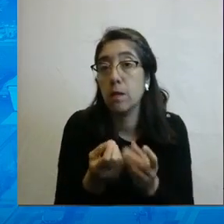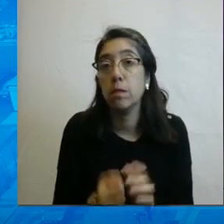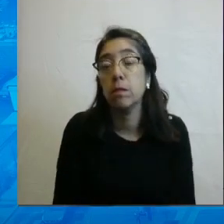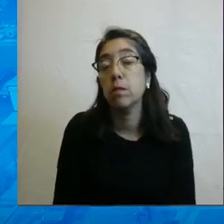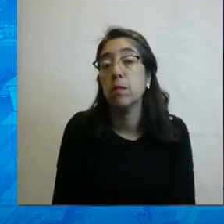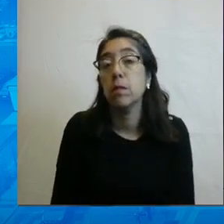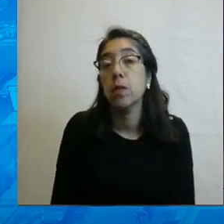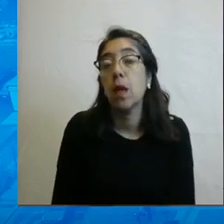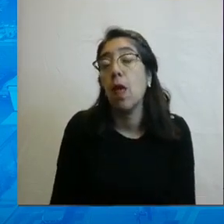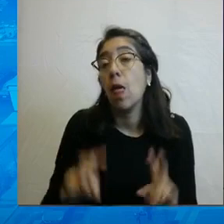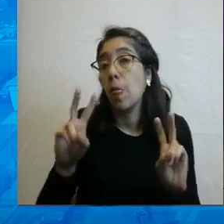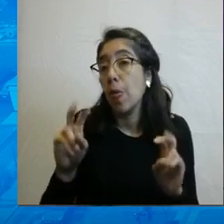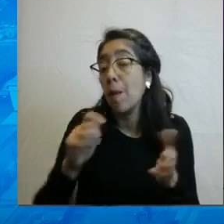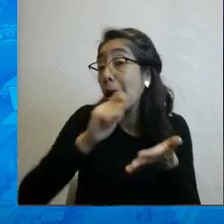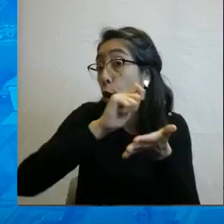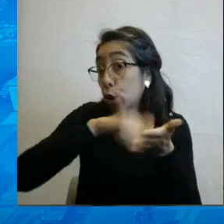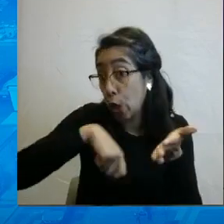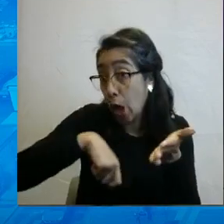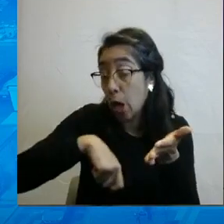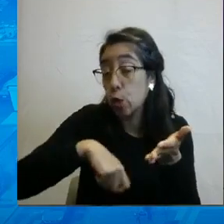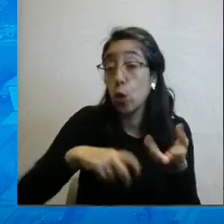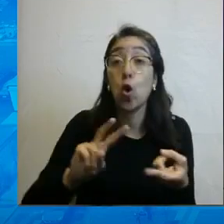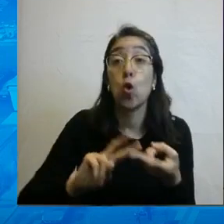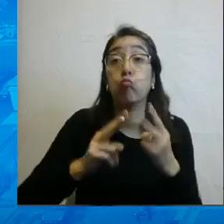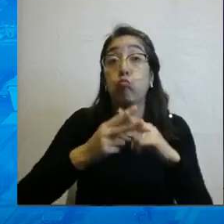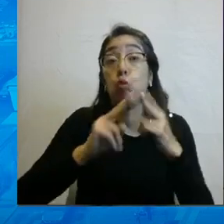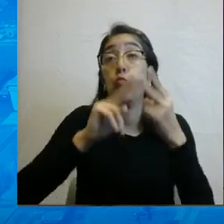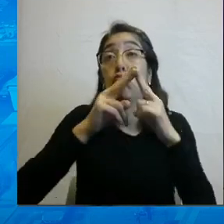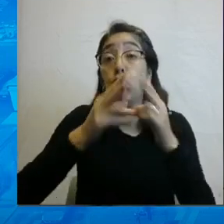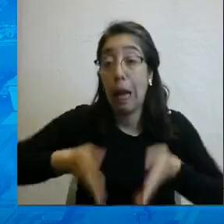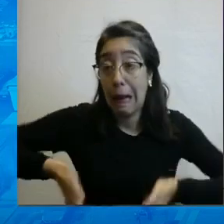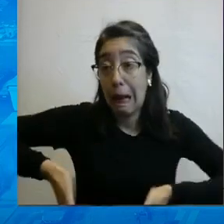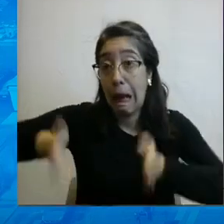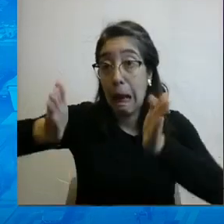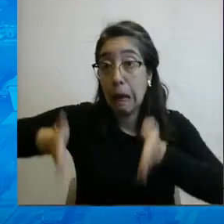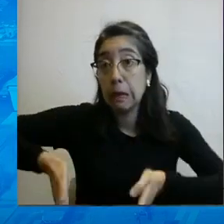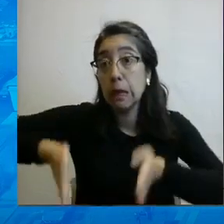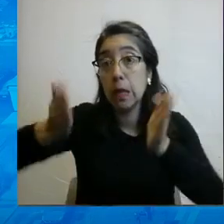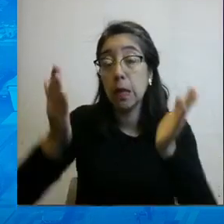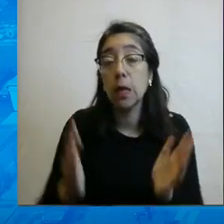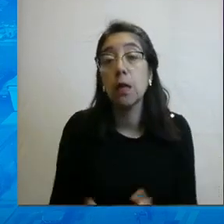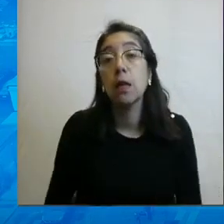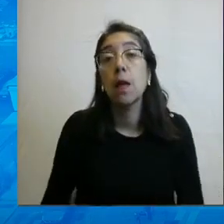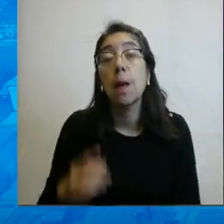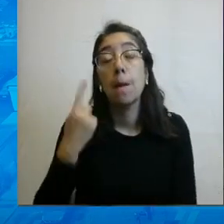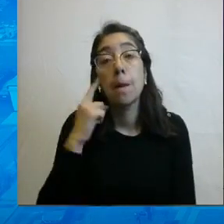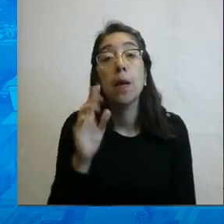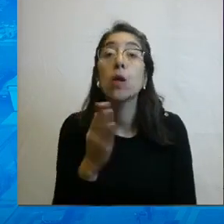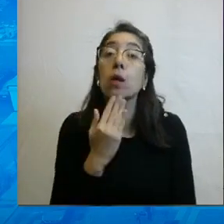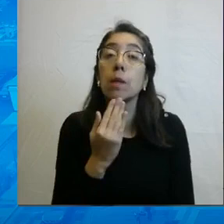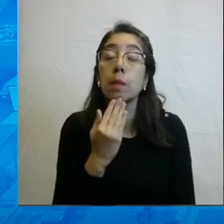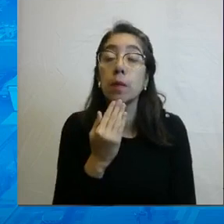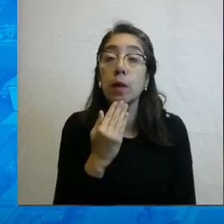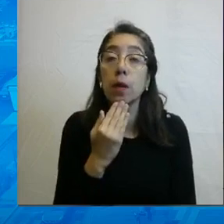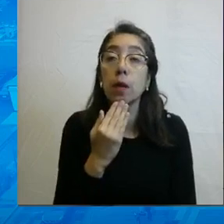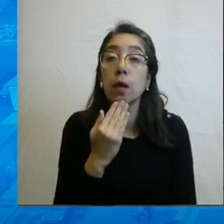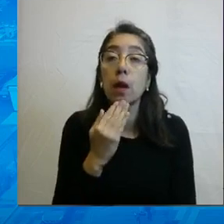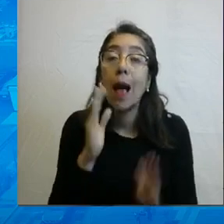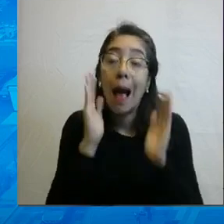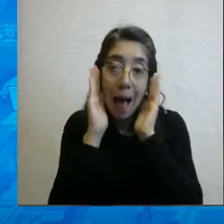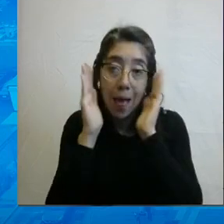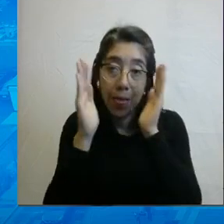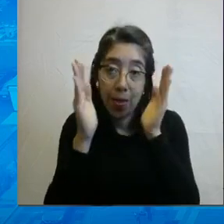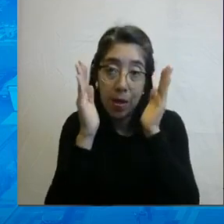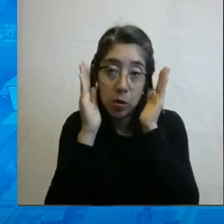con su contrato. Acá evidentemente hay un contrato de por medio y que también hay que respetar, pero también, por cierto, en atención